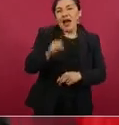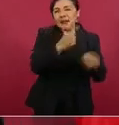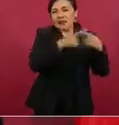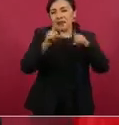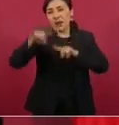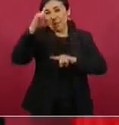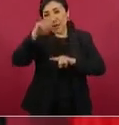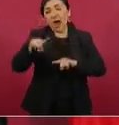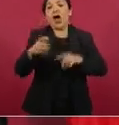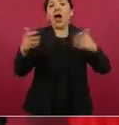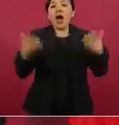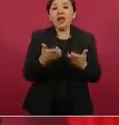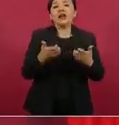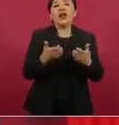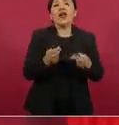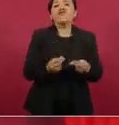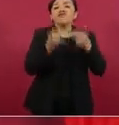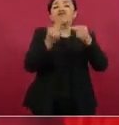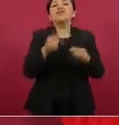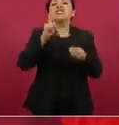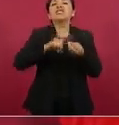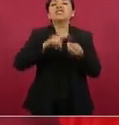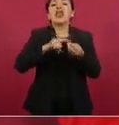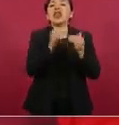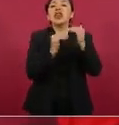el despacho. Estaba arriba